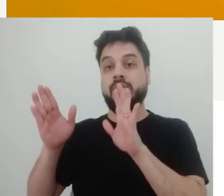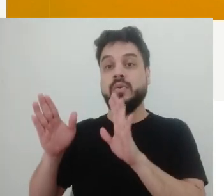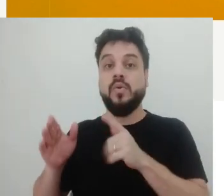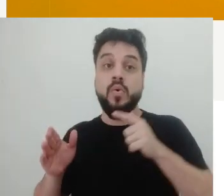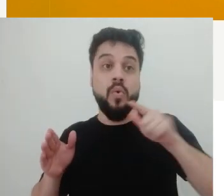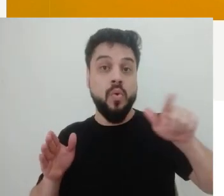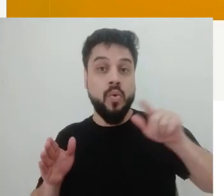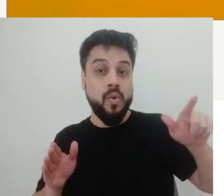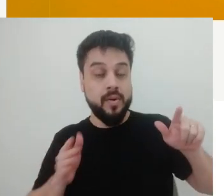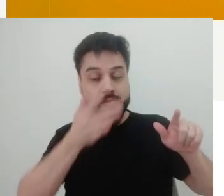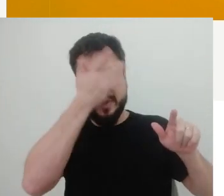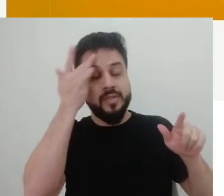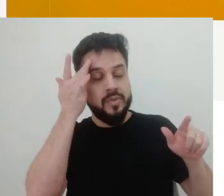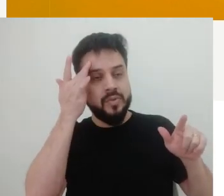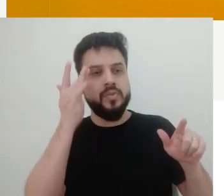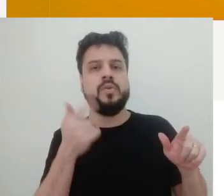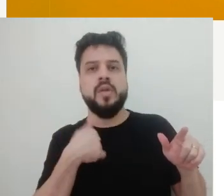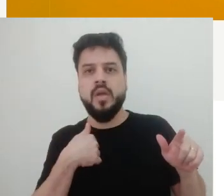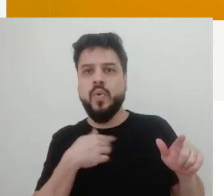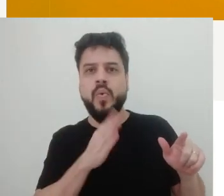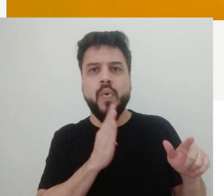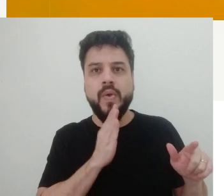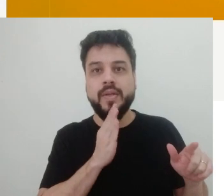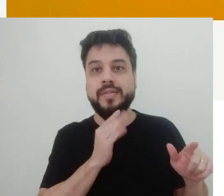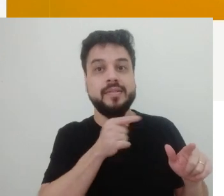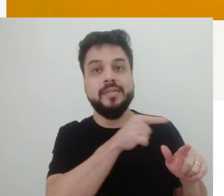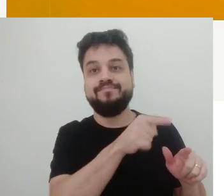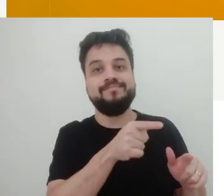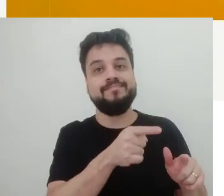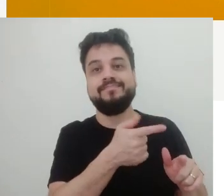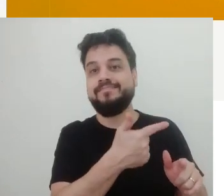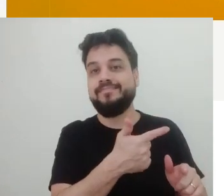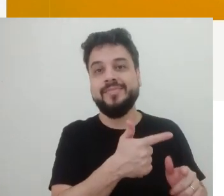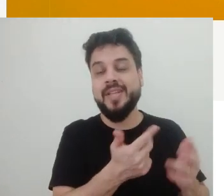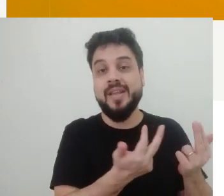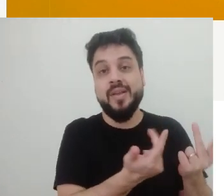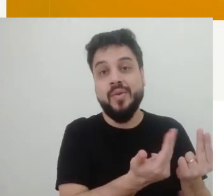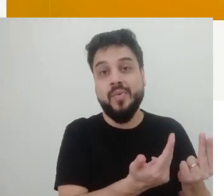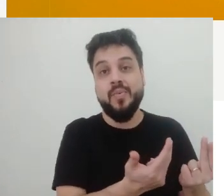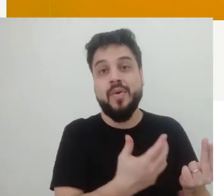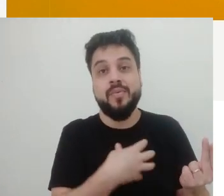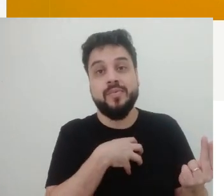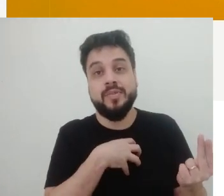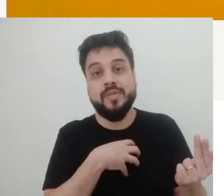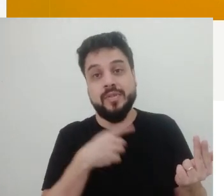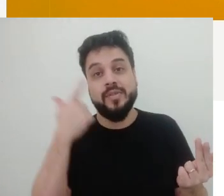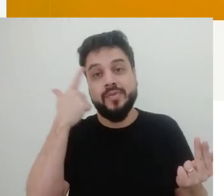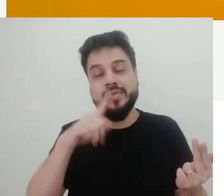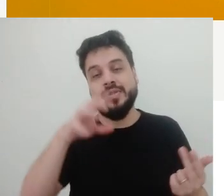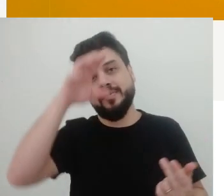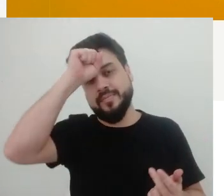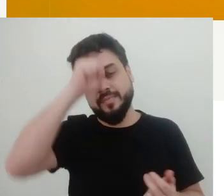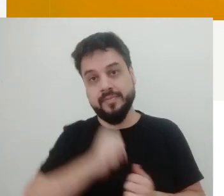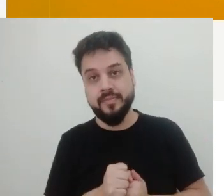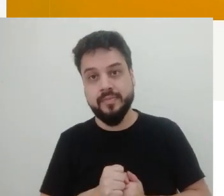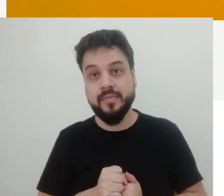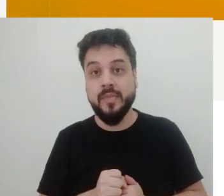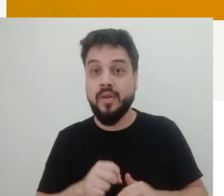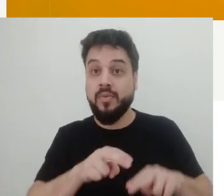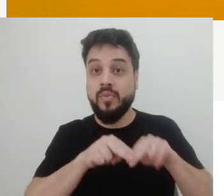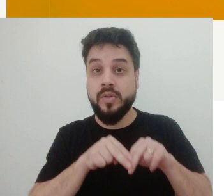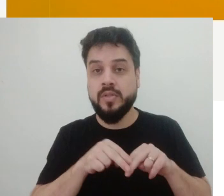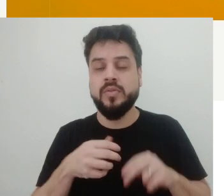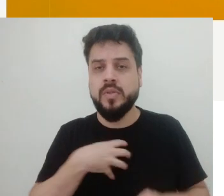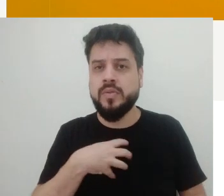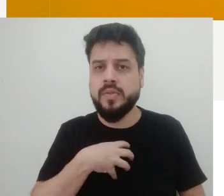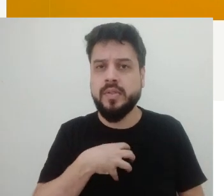sentido, creo yo, ciertas ventajas. Evidentemente, la otra gente tiene otras ventajas que yo, porque claro, la mayoría de las